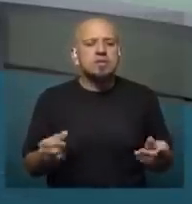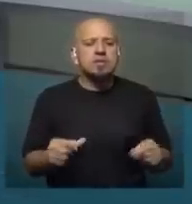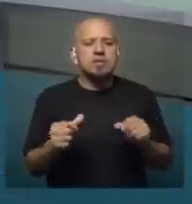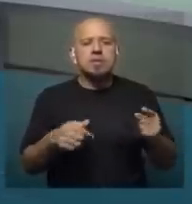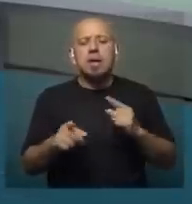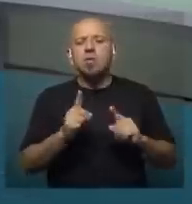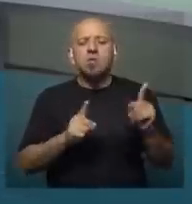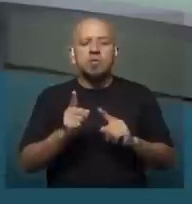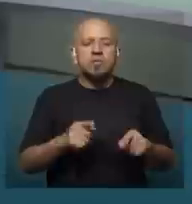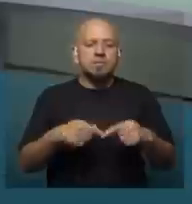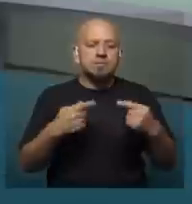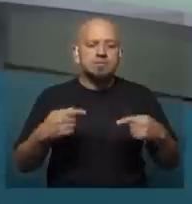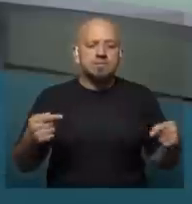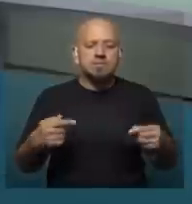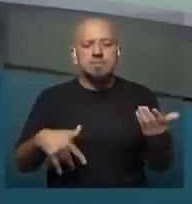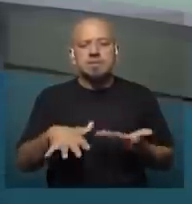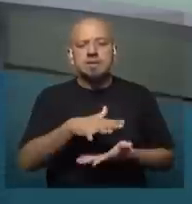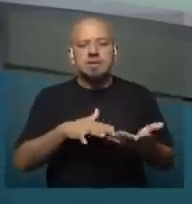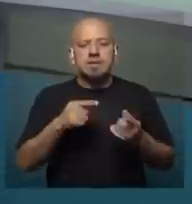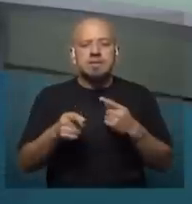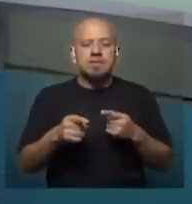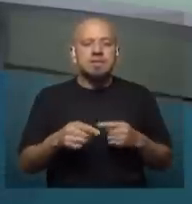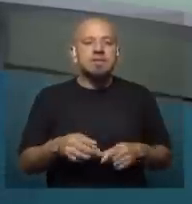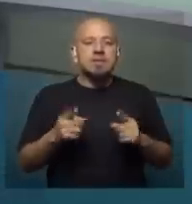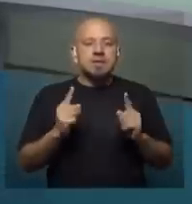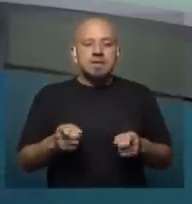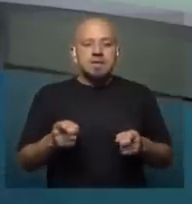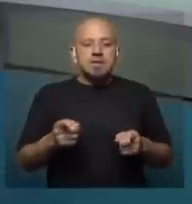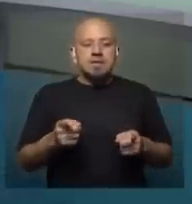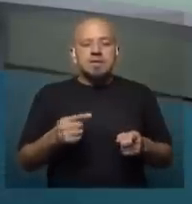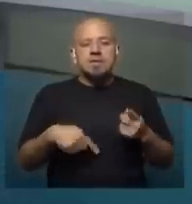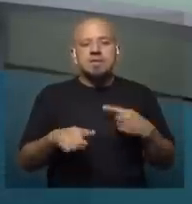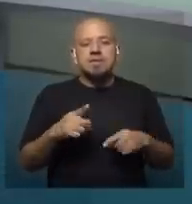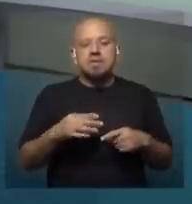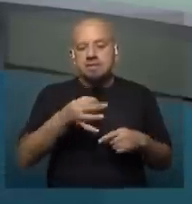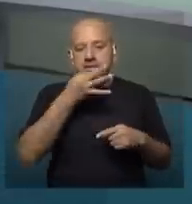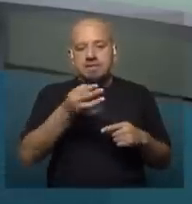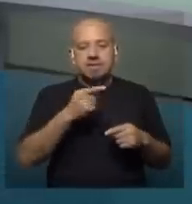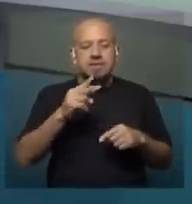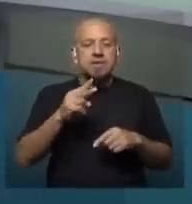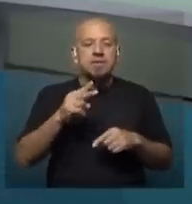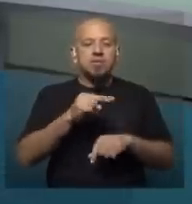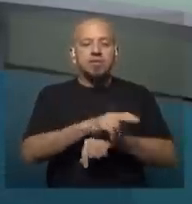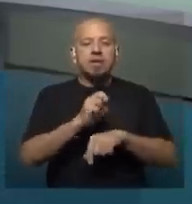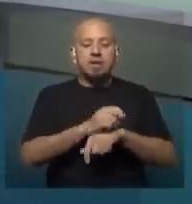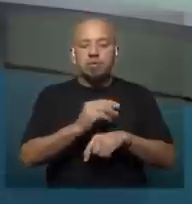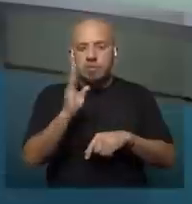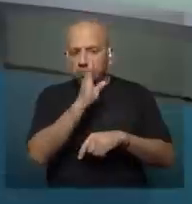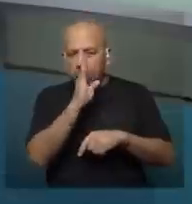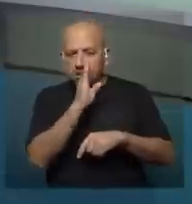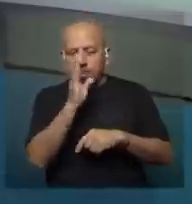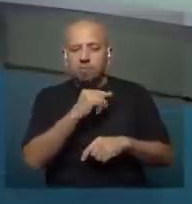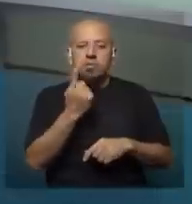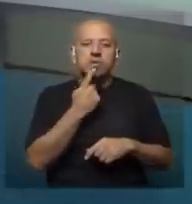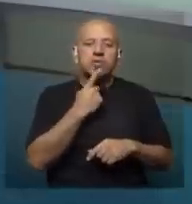alguna medida sobre esta situación el senador Mario vergala que además hace algunas horas tuvo que declarar en fiscalía por el caso de espionaje político a él